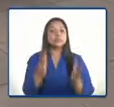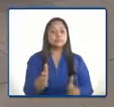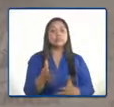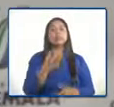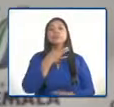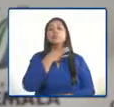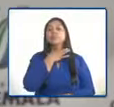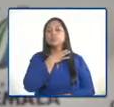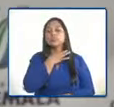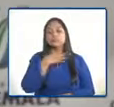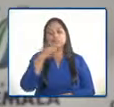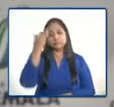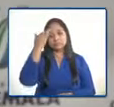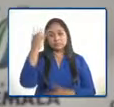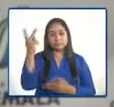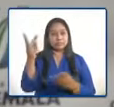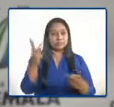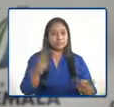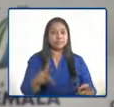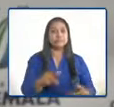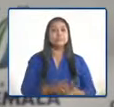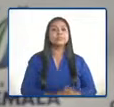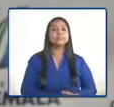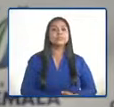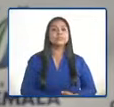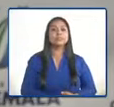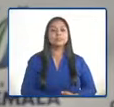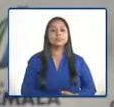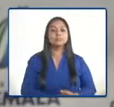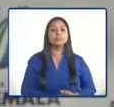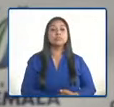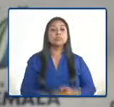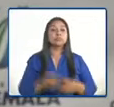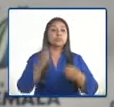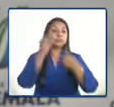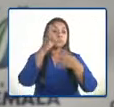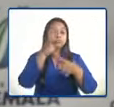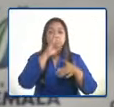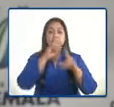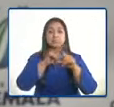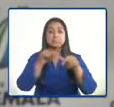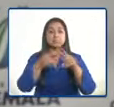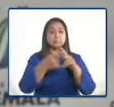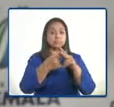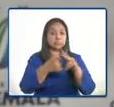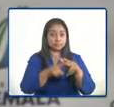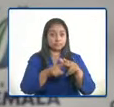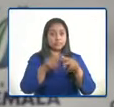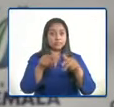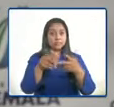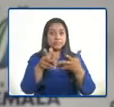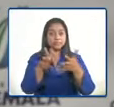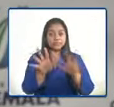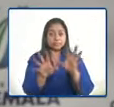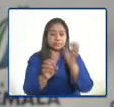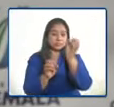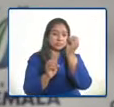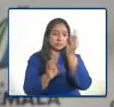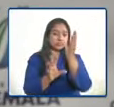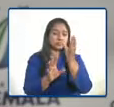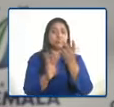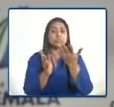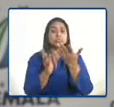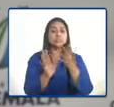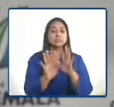agradecerles su enorme labor. Pues les comento, como a un inicio dábamos a conocer